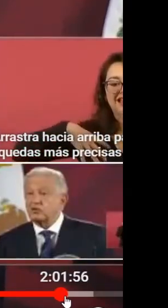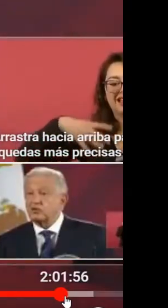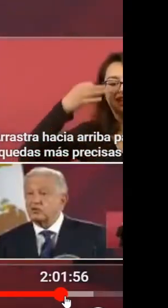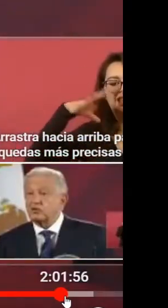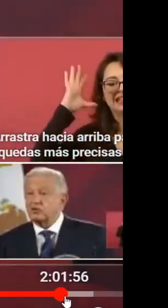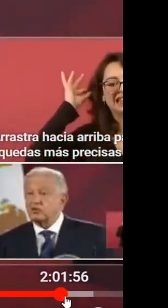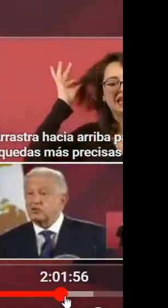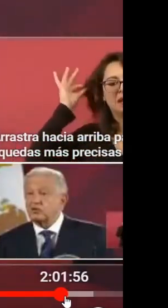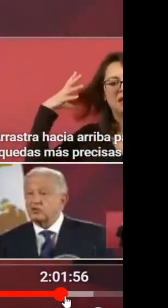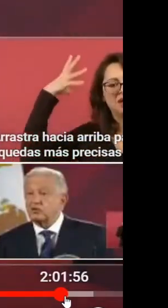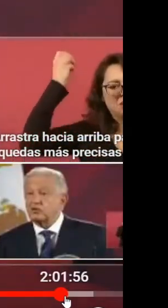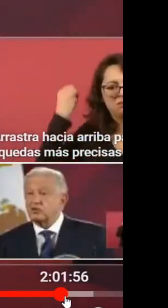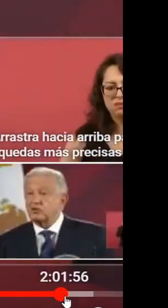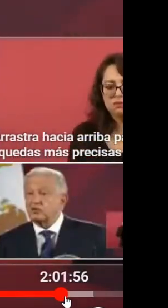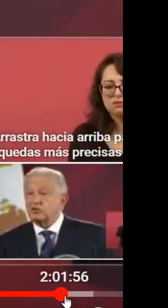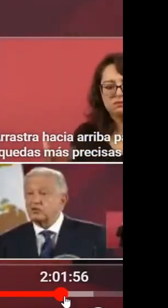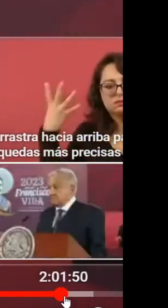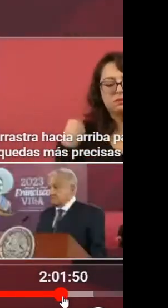cabello